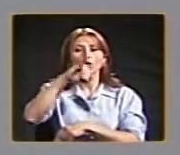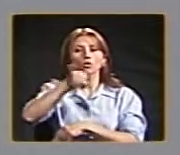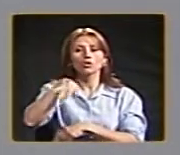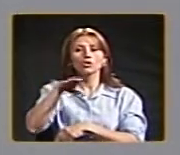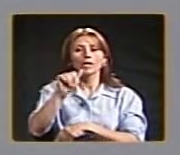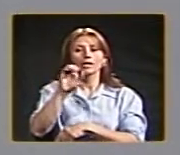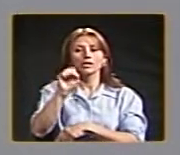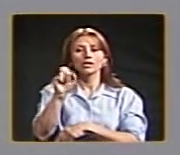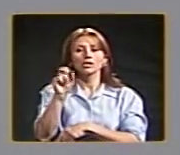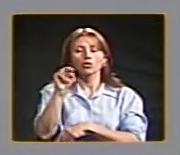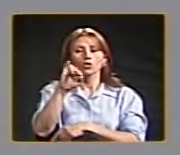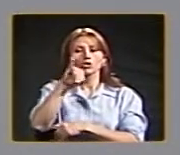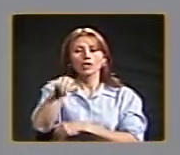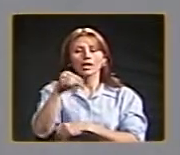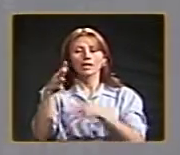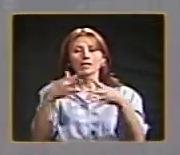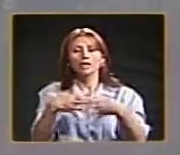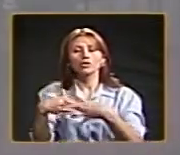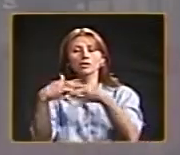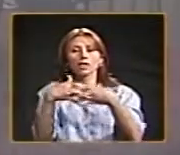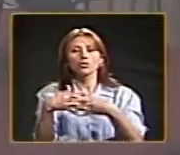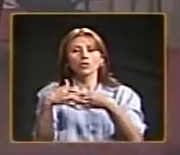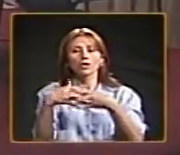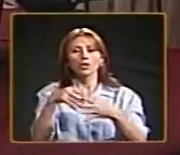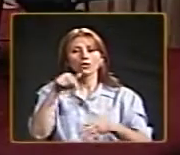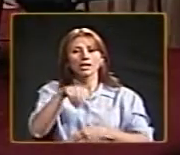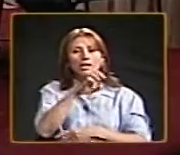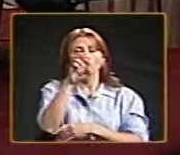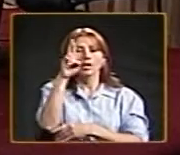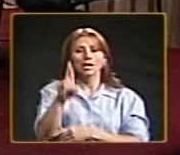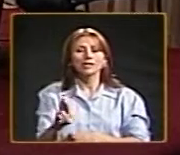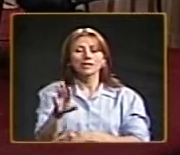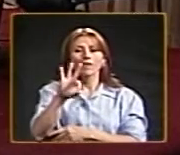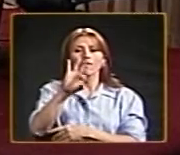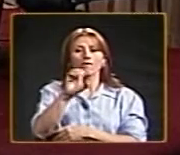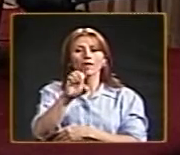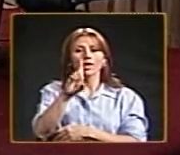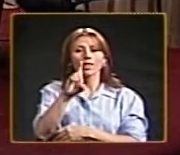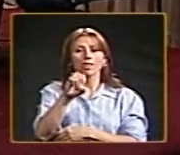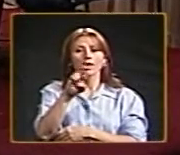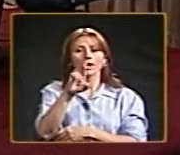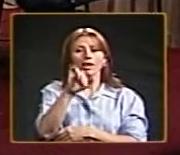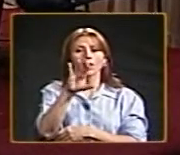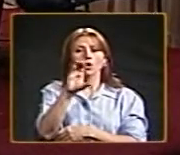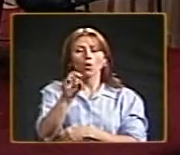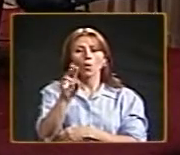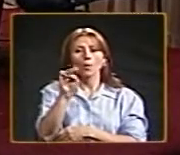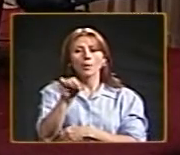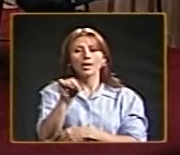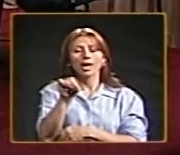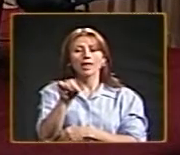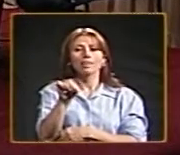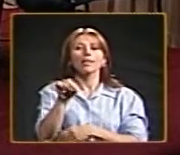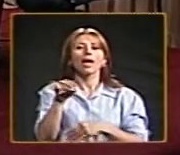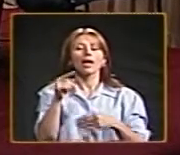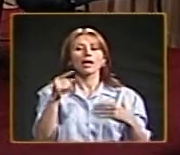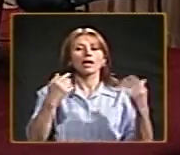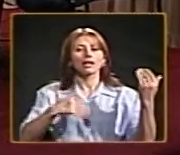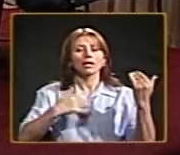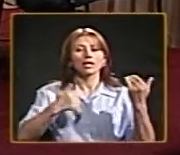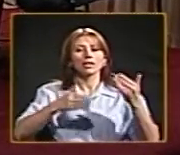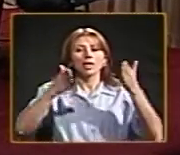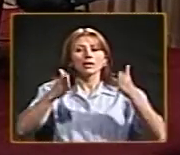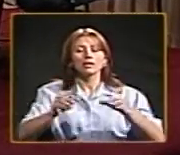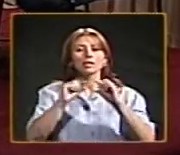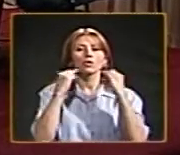Estados Unidos y por Costa Rica Federico Miranda y Jorge Molina. Federico Miranda, guitarrista de un grupo